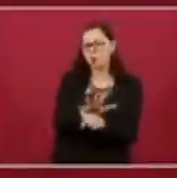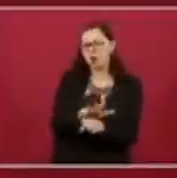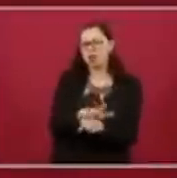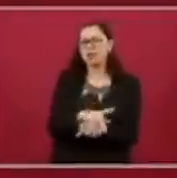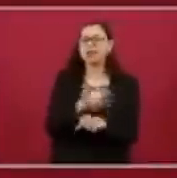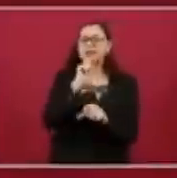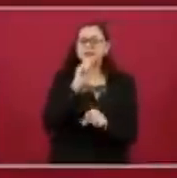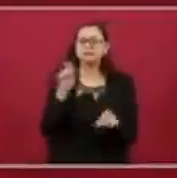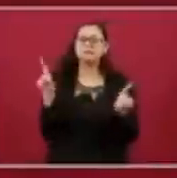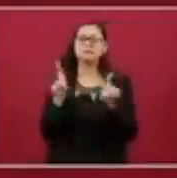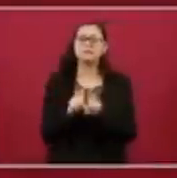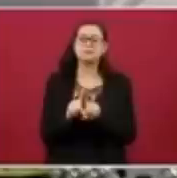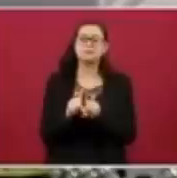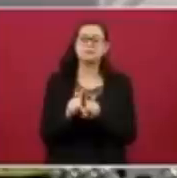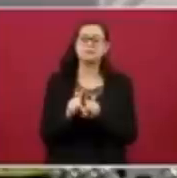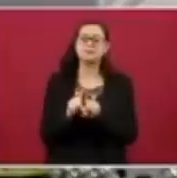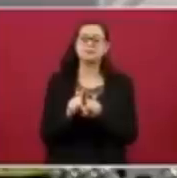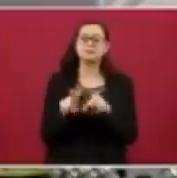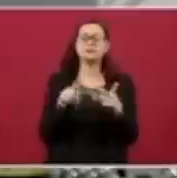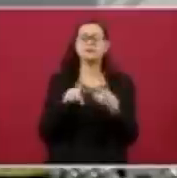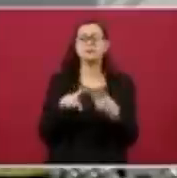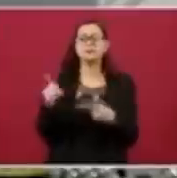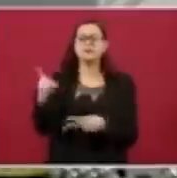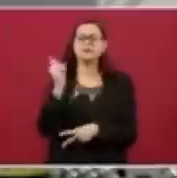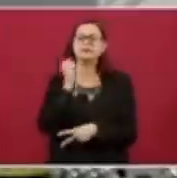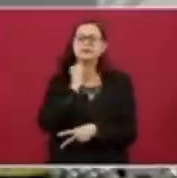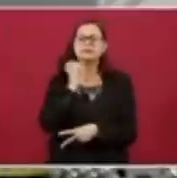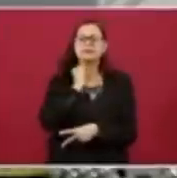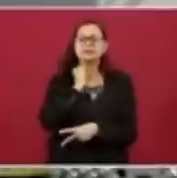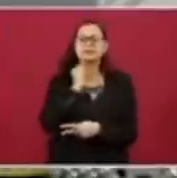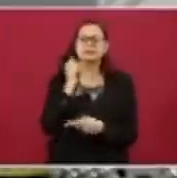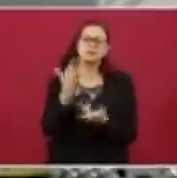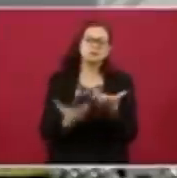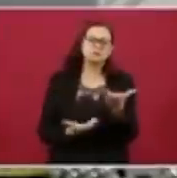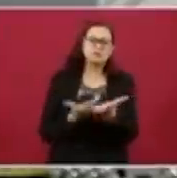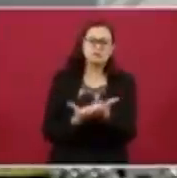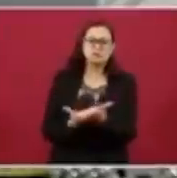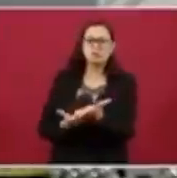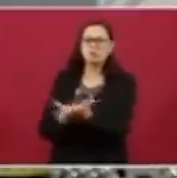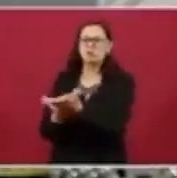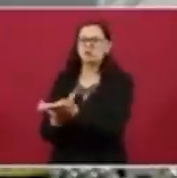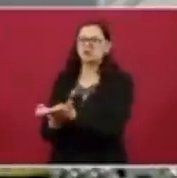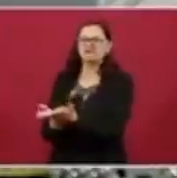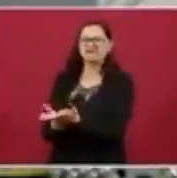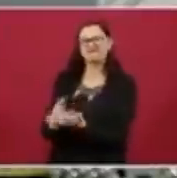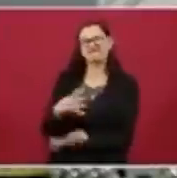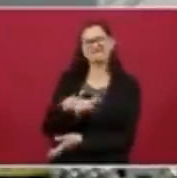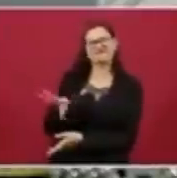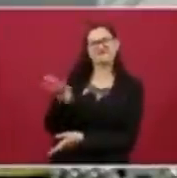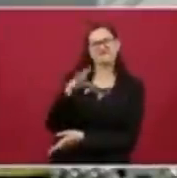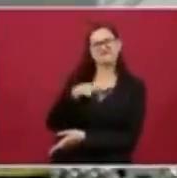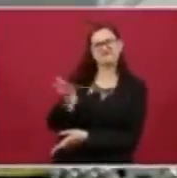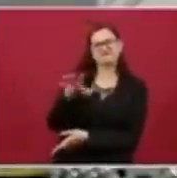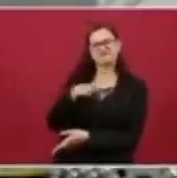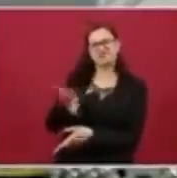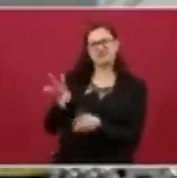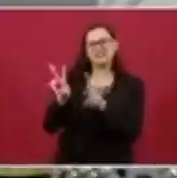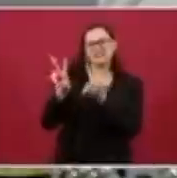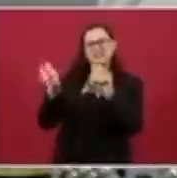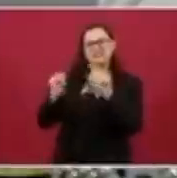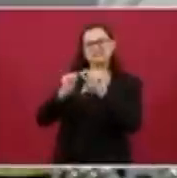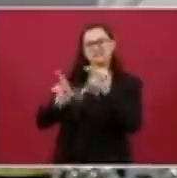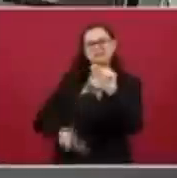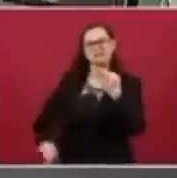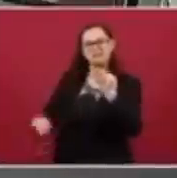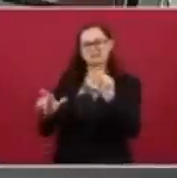también en el Senado de algunas de las propuestas que están pidiendo para la Guardia